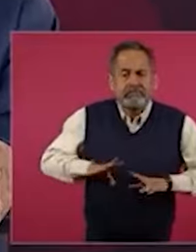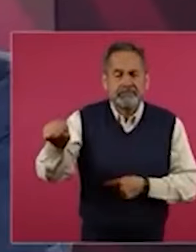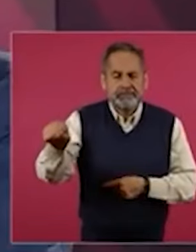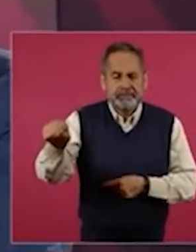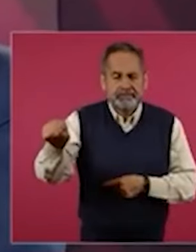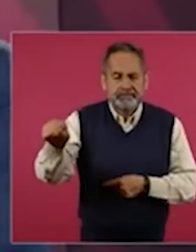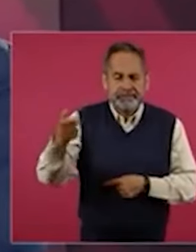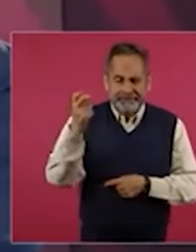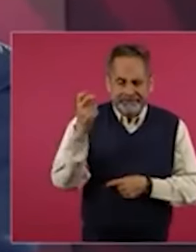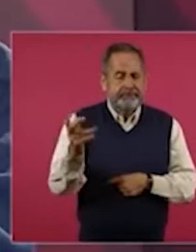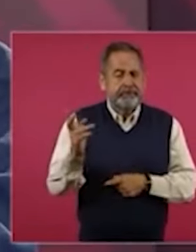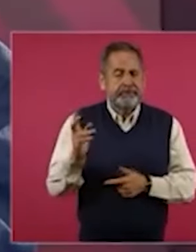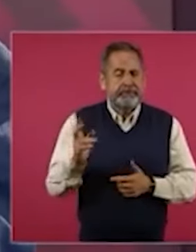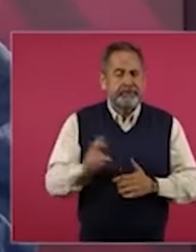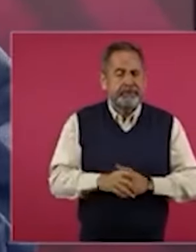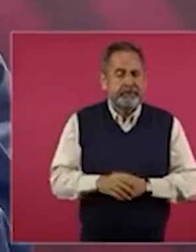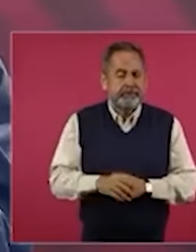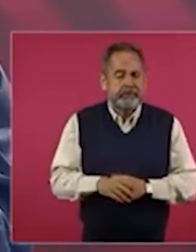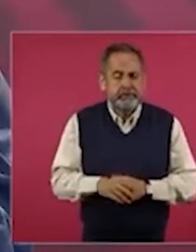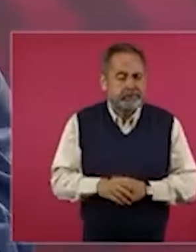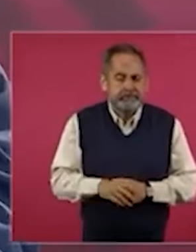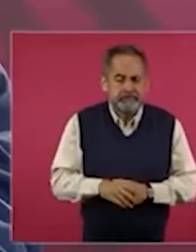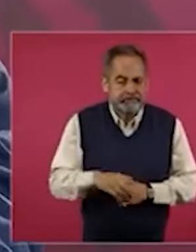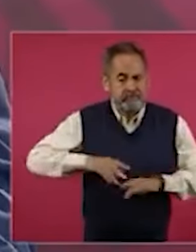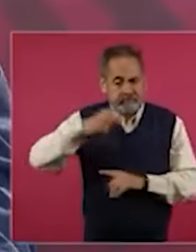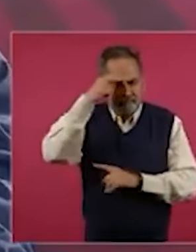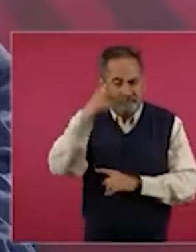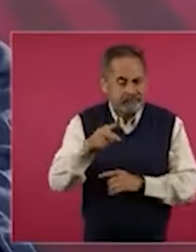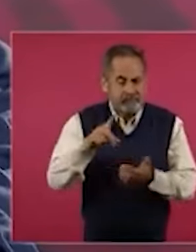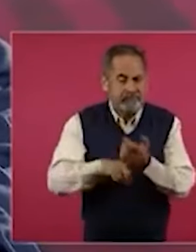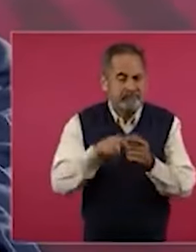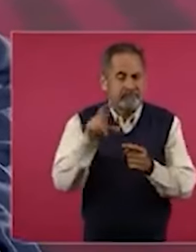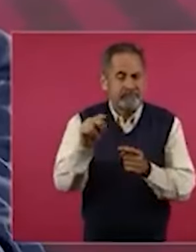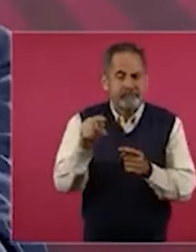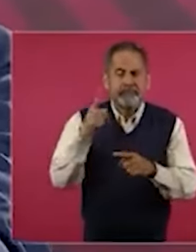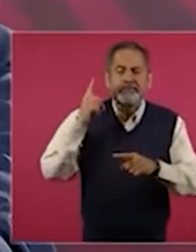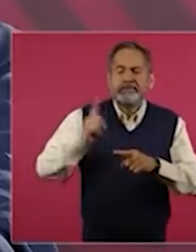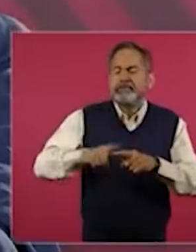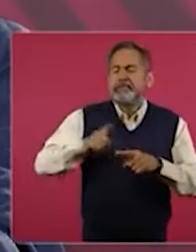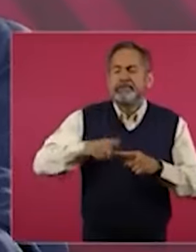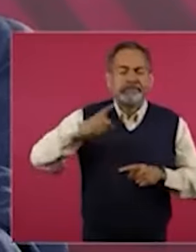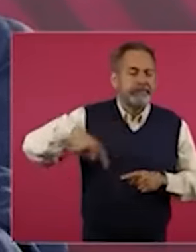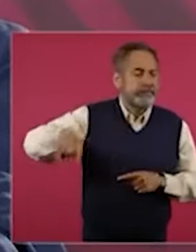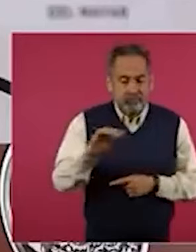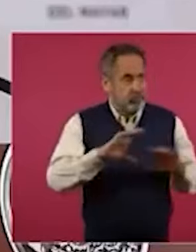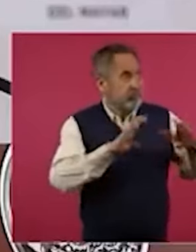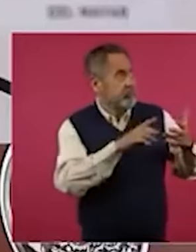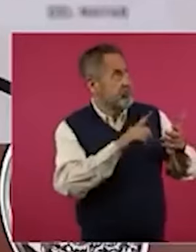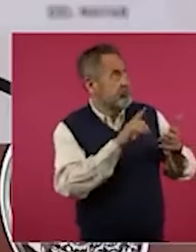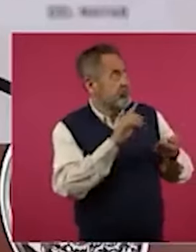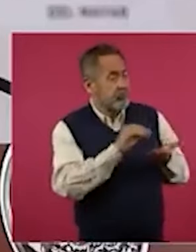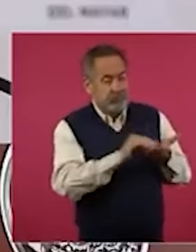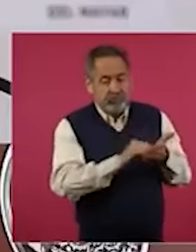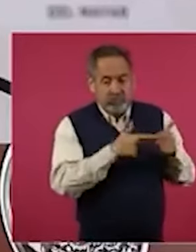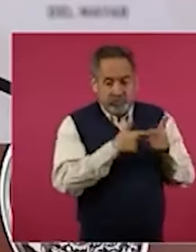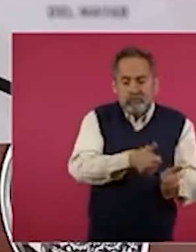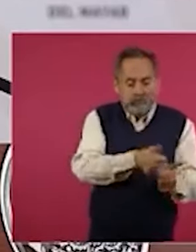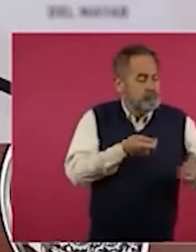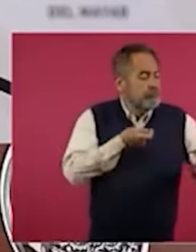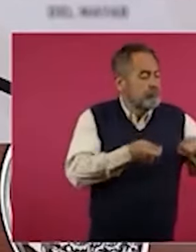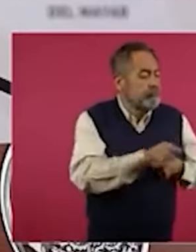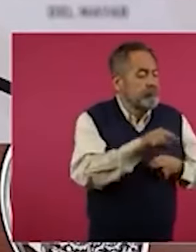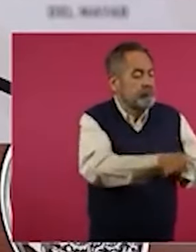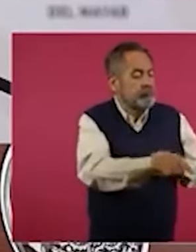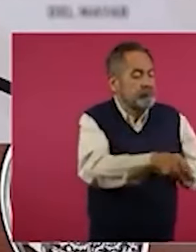nación. No le conviene a México mantener un poder judicial sometido